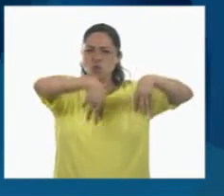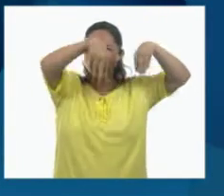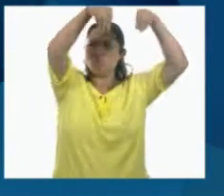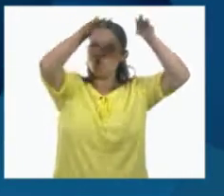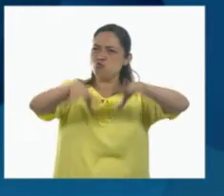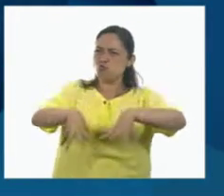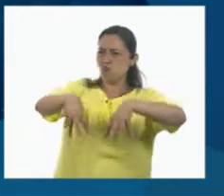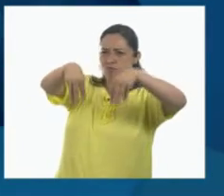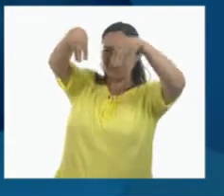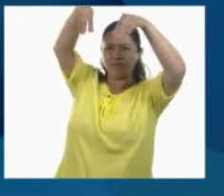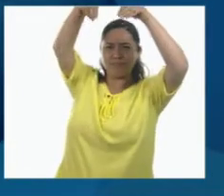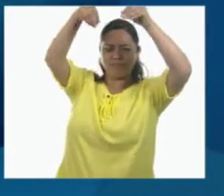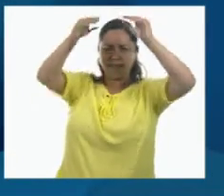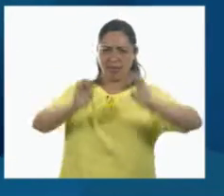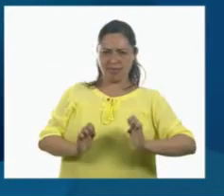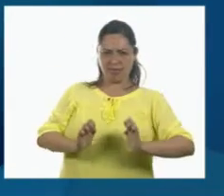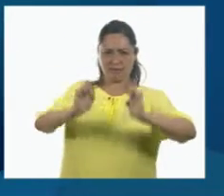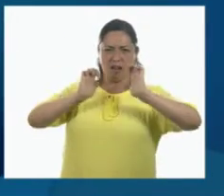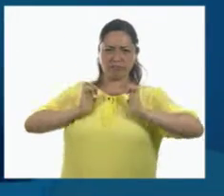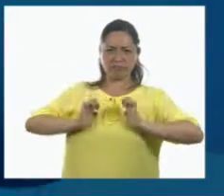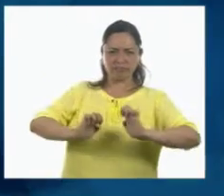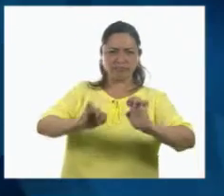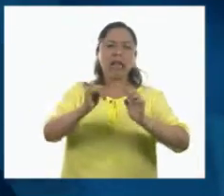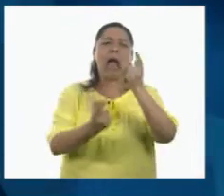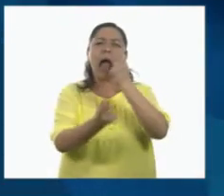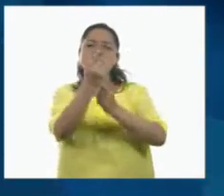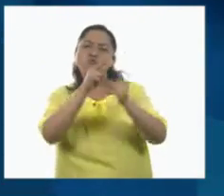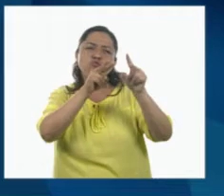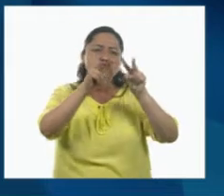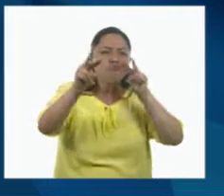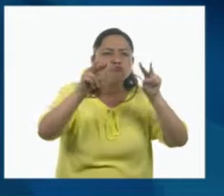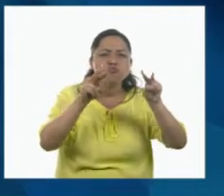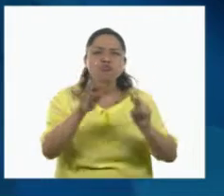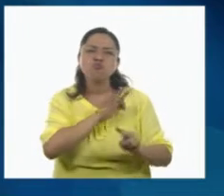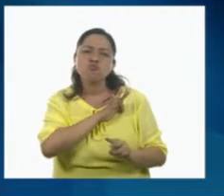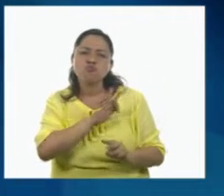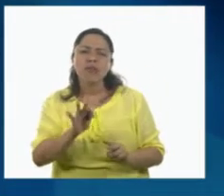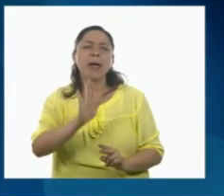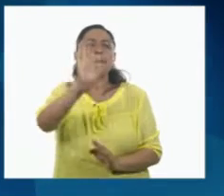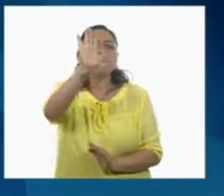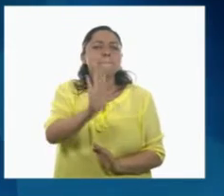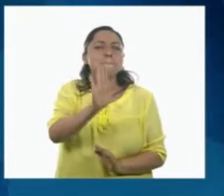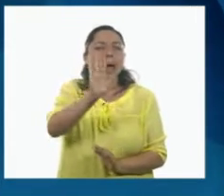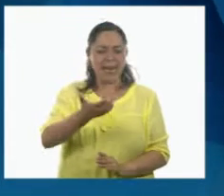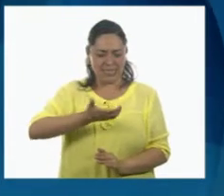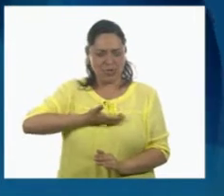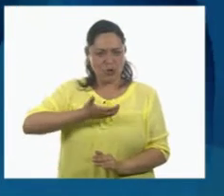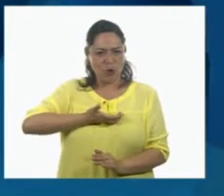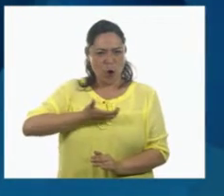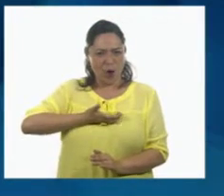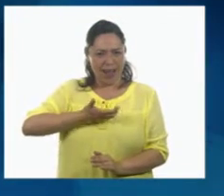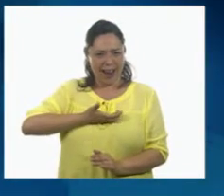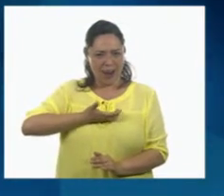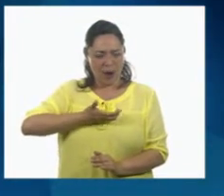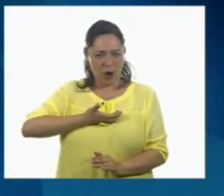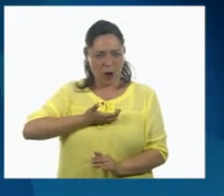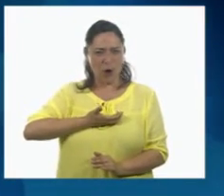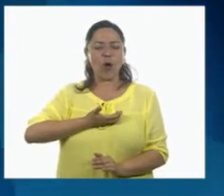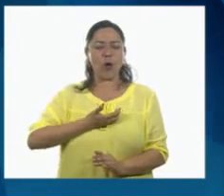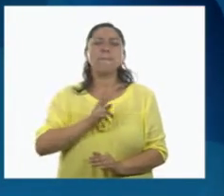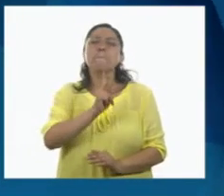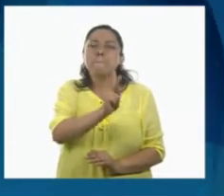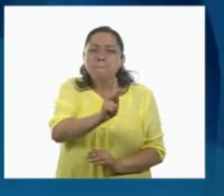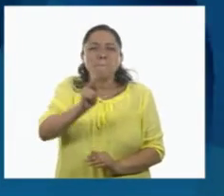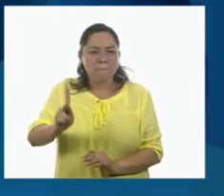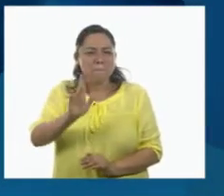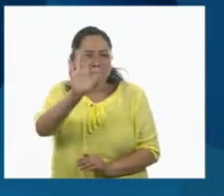sí. Algunos sí se pueden ver. Yo creo como en el Zócalo, aquí en la Ciudad de México, tienen como ese parecido.